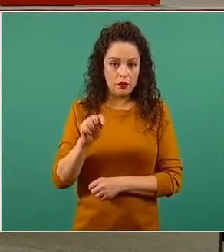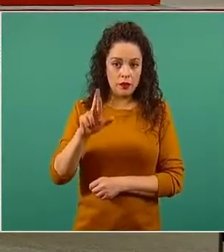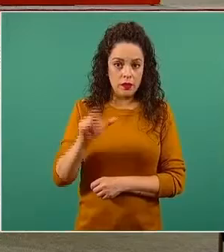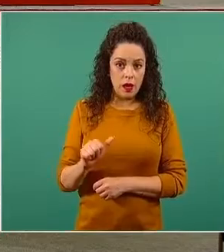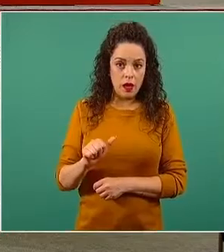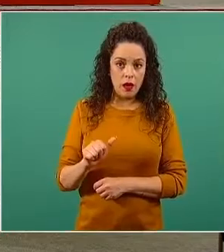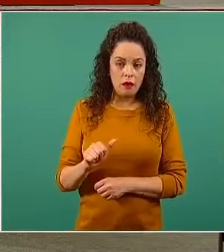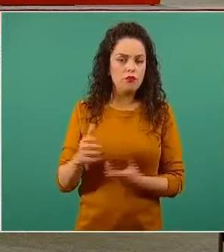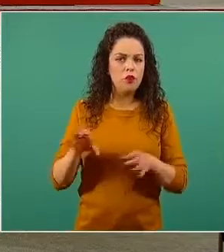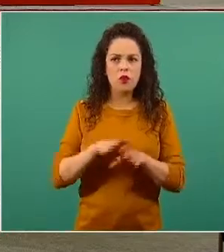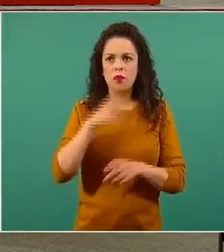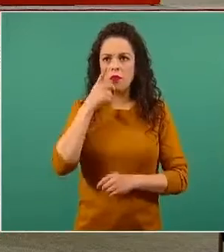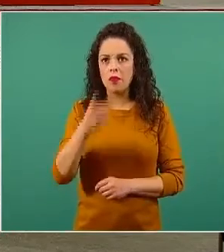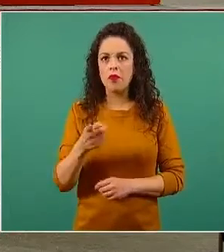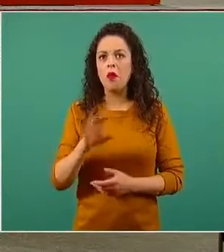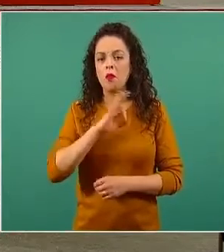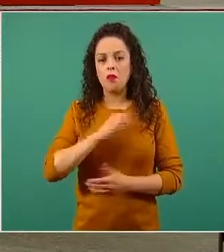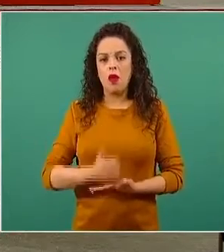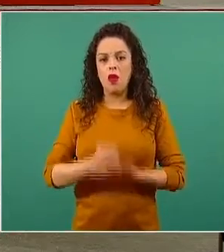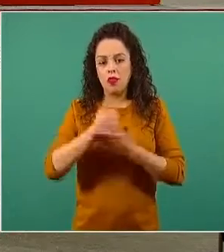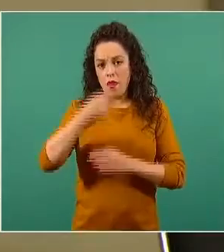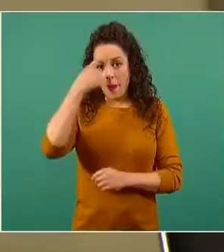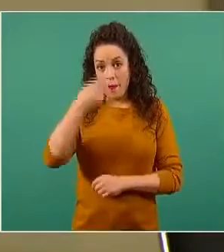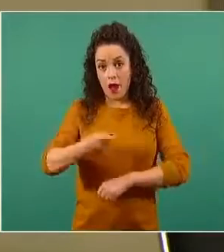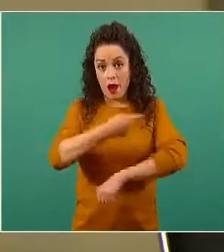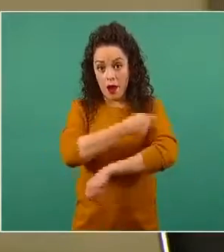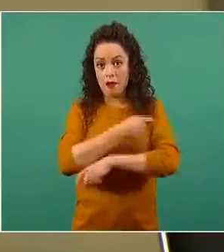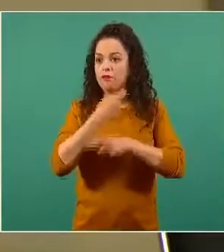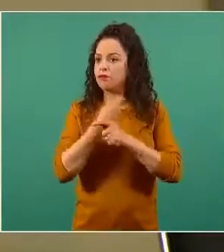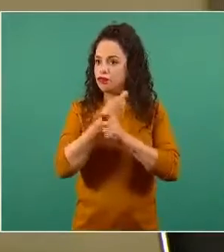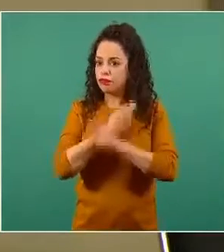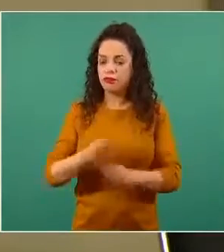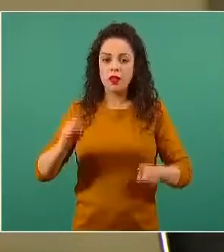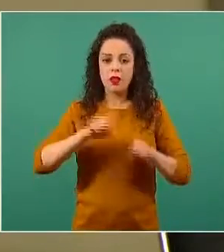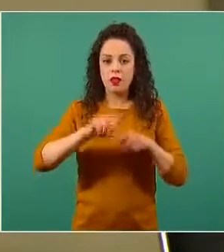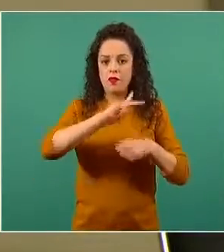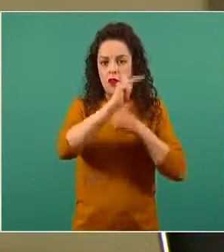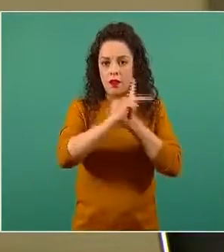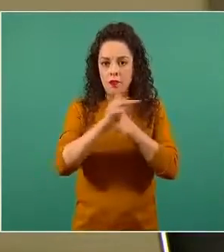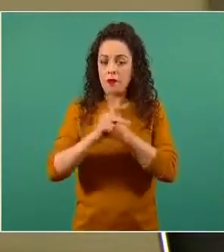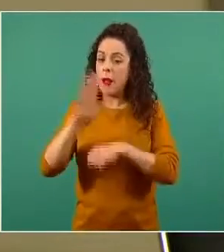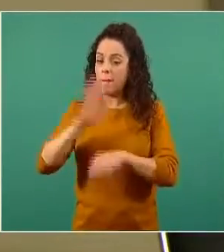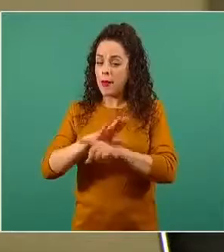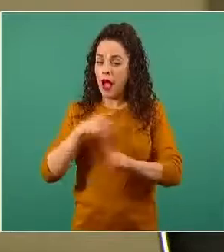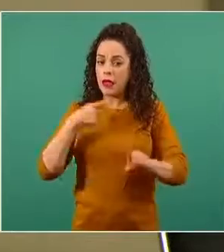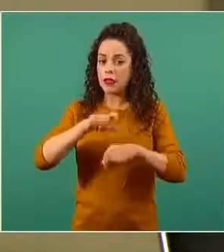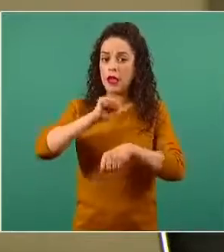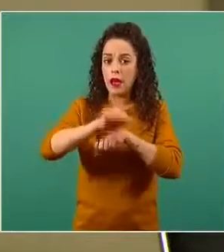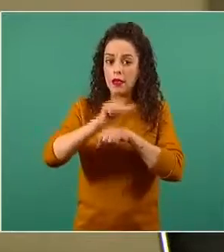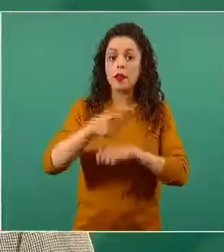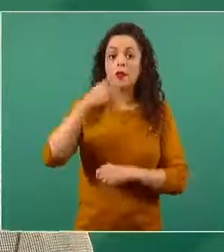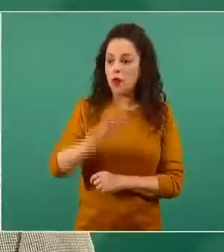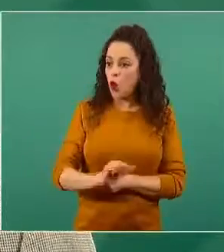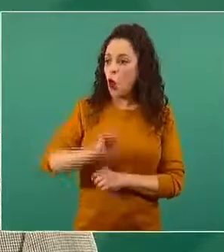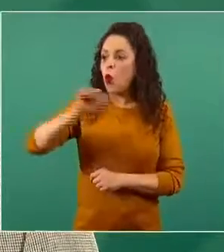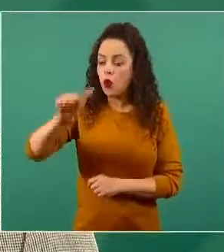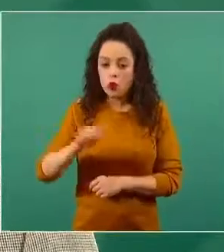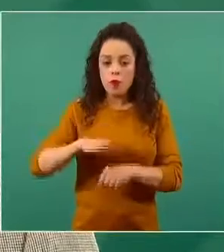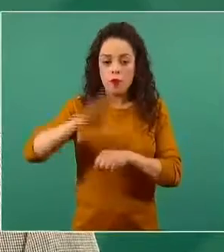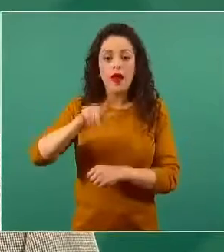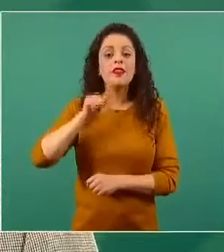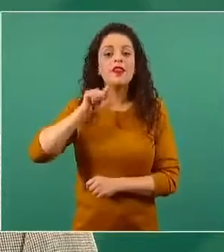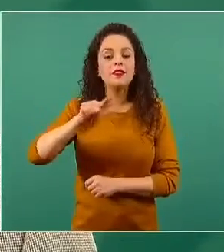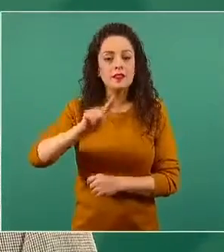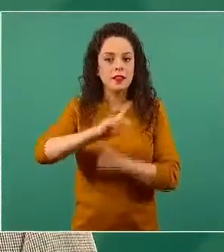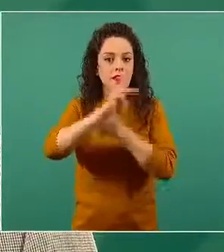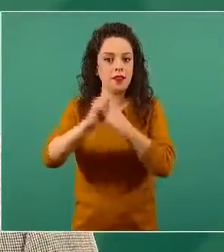contribuir para que llegue la vacuna a varios países de América, en particular Argentina, pero a otros 17 países más. Y